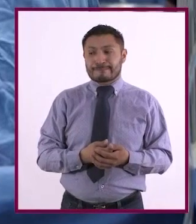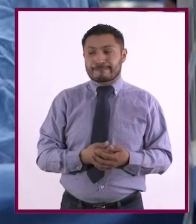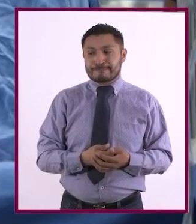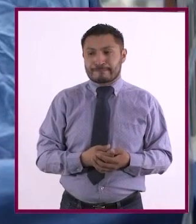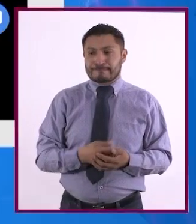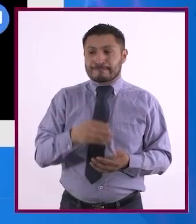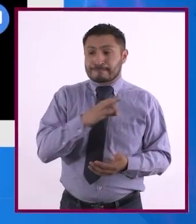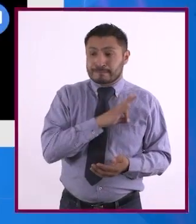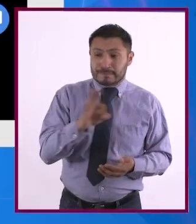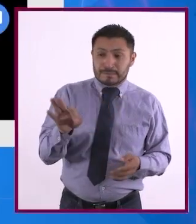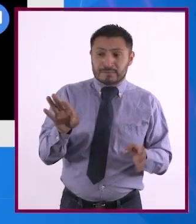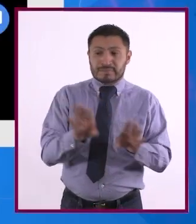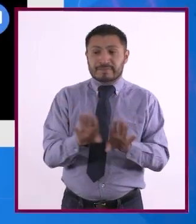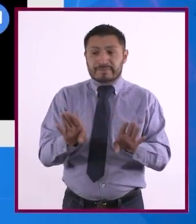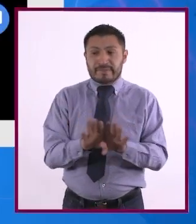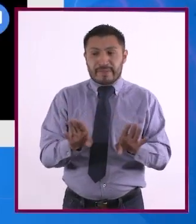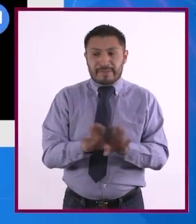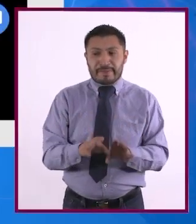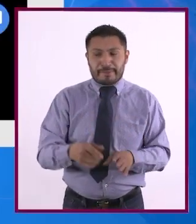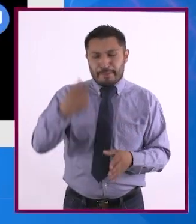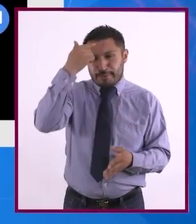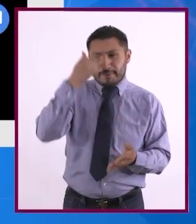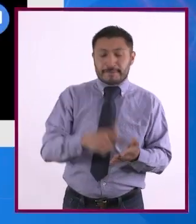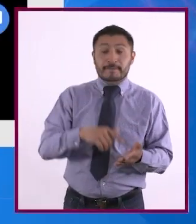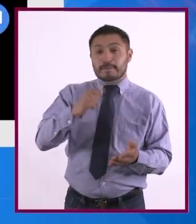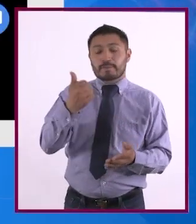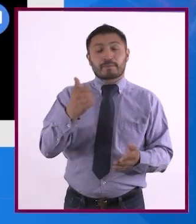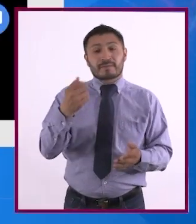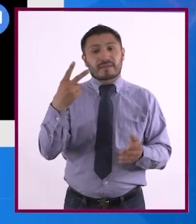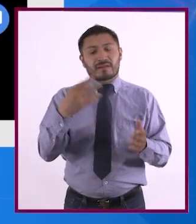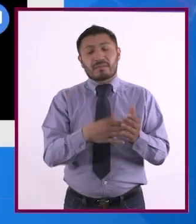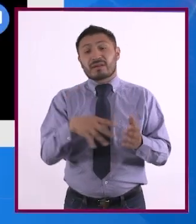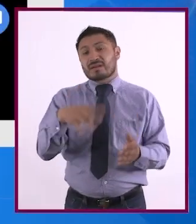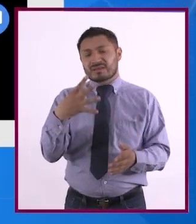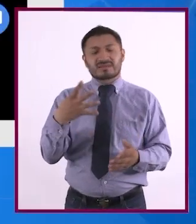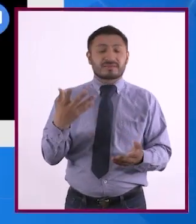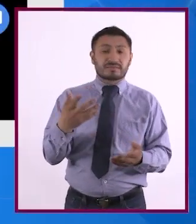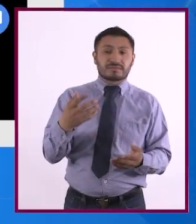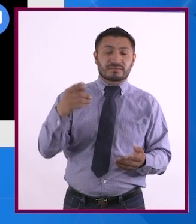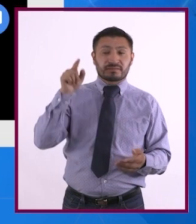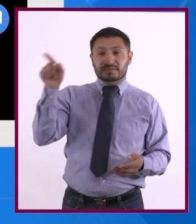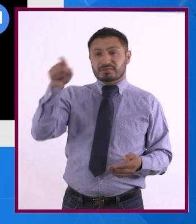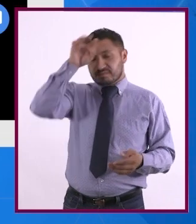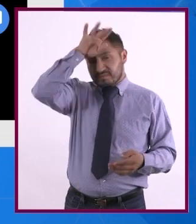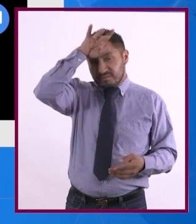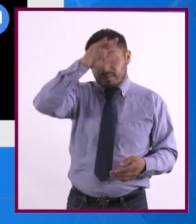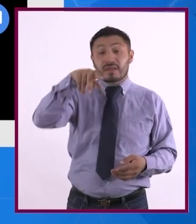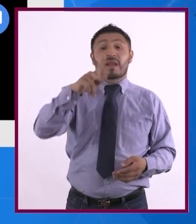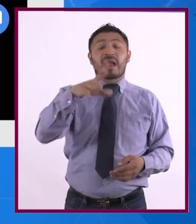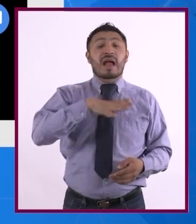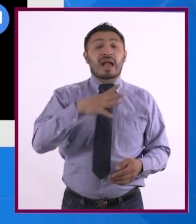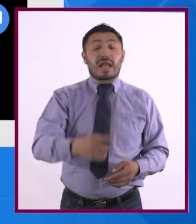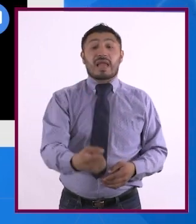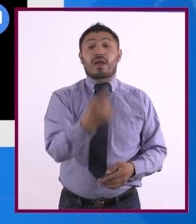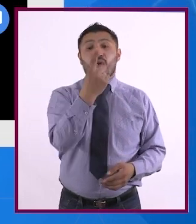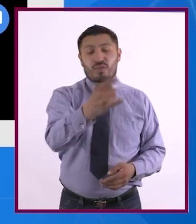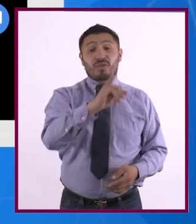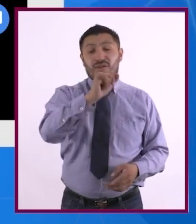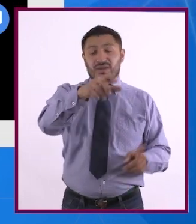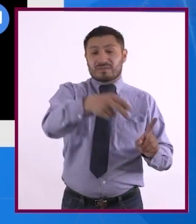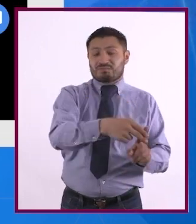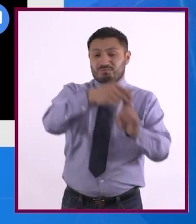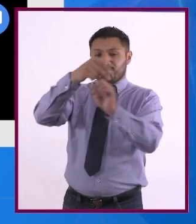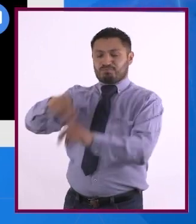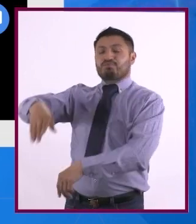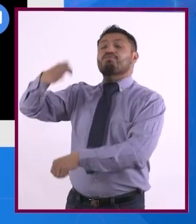podemos tener algunos, me parece que había otro en el 2014 en Monterrey, pero hay uno que sí fue procesado y